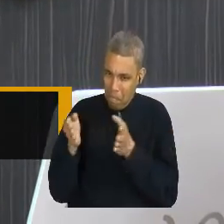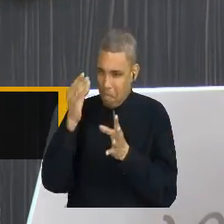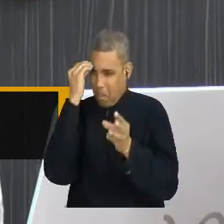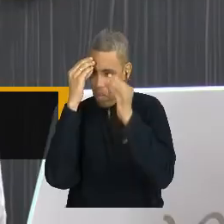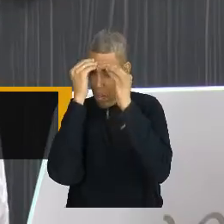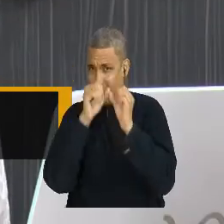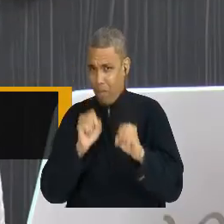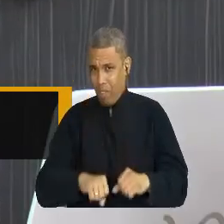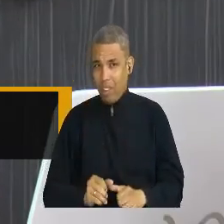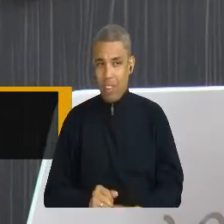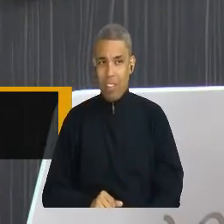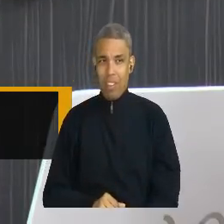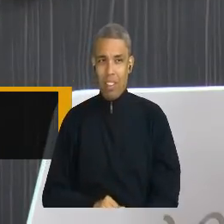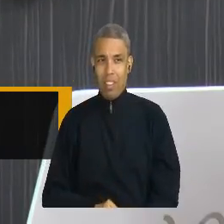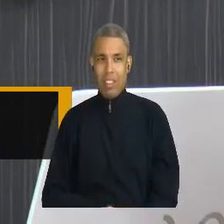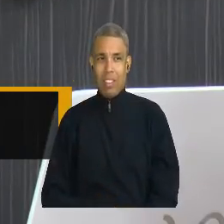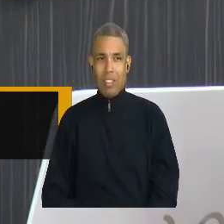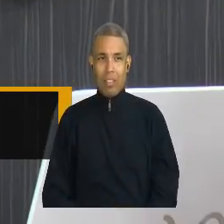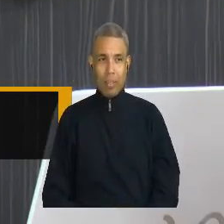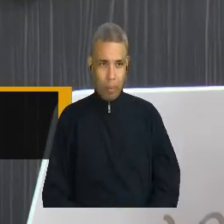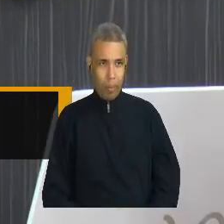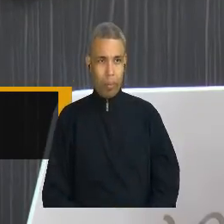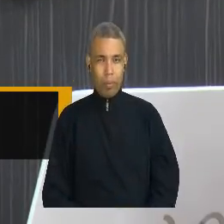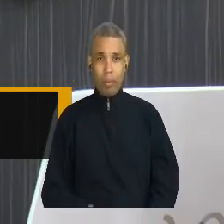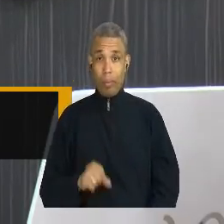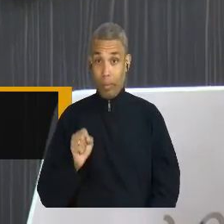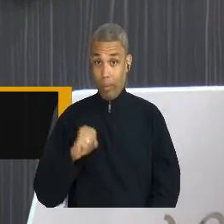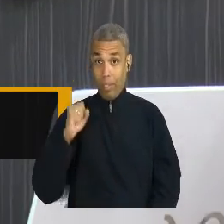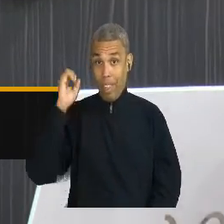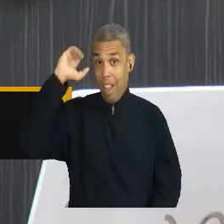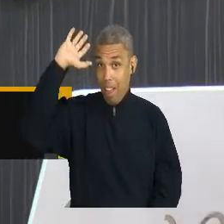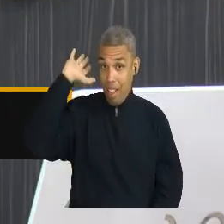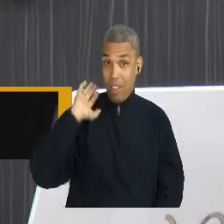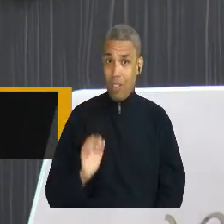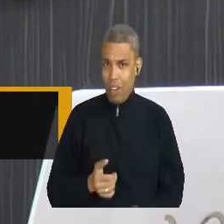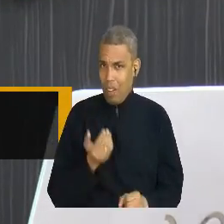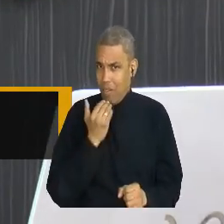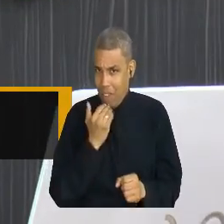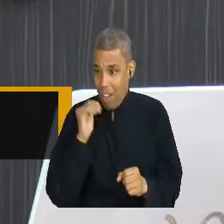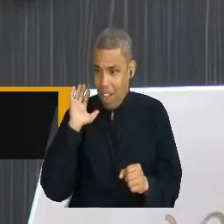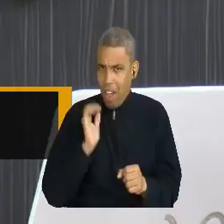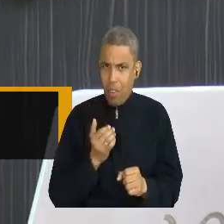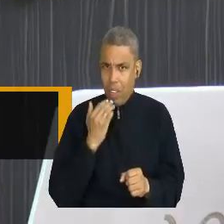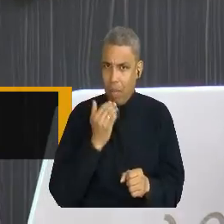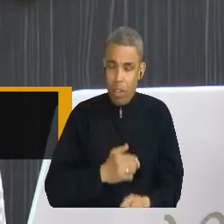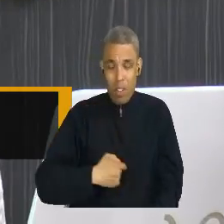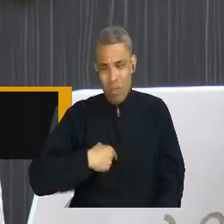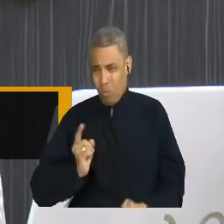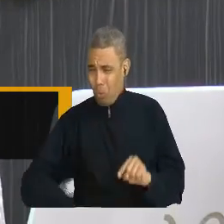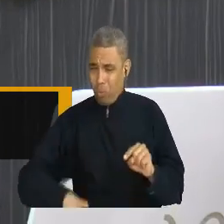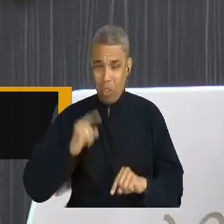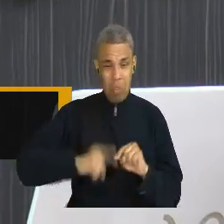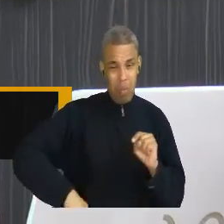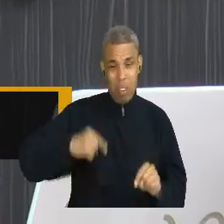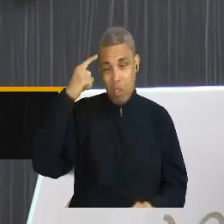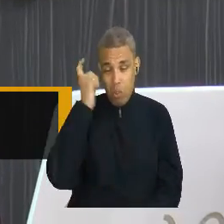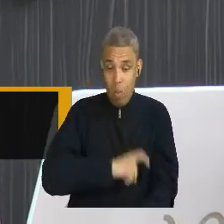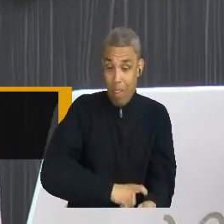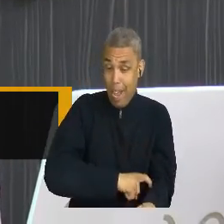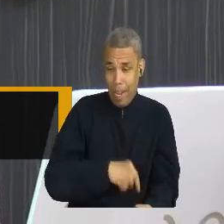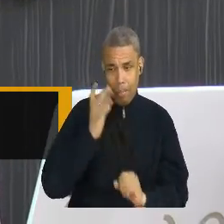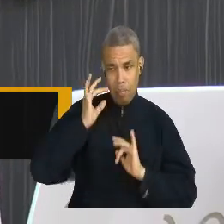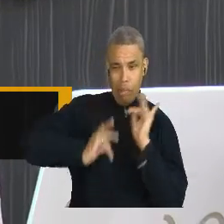mucho más en el papel del personaje, sí, claro. Y se sientan mucho más confiados de que pueden hacer reír, que pueden hacer feliz, sí, a